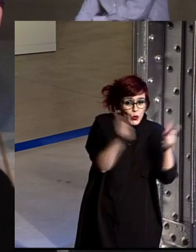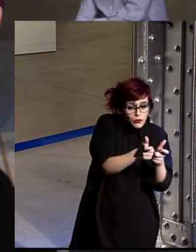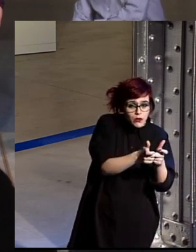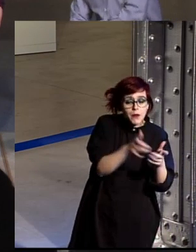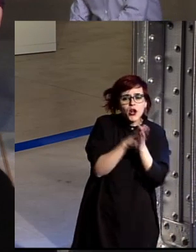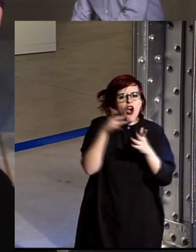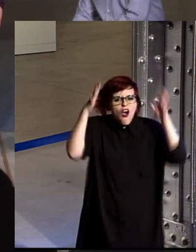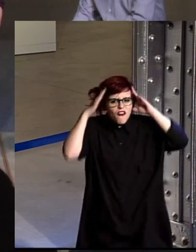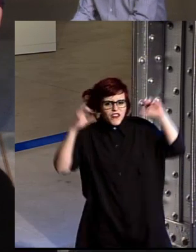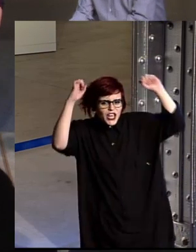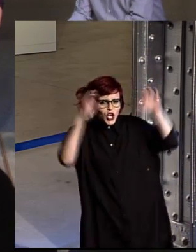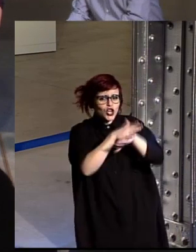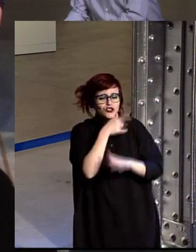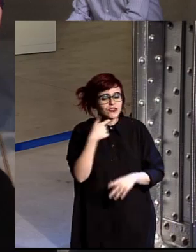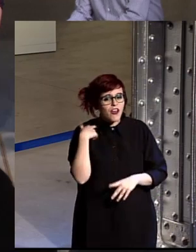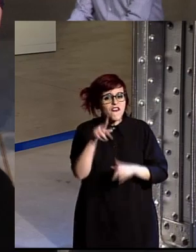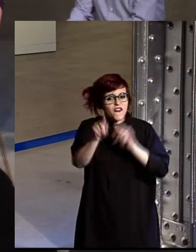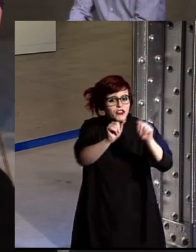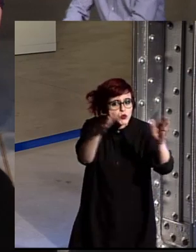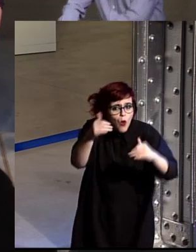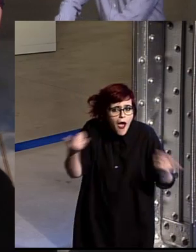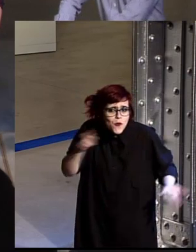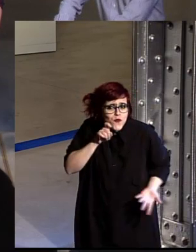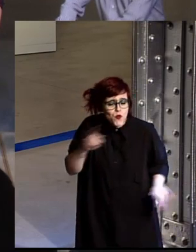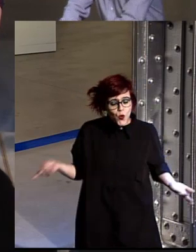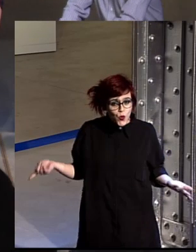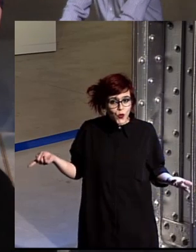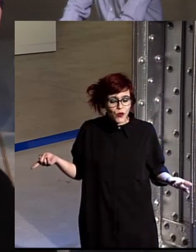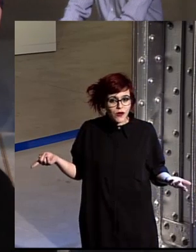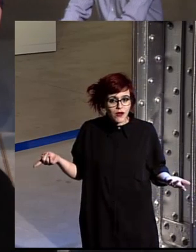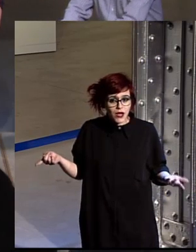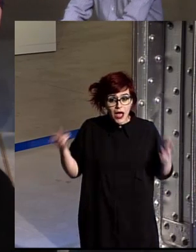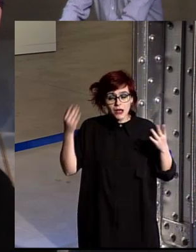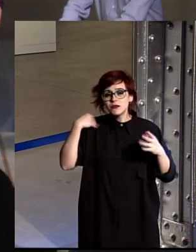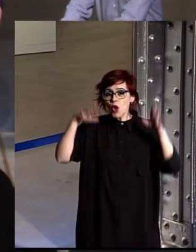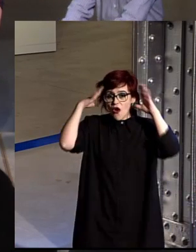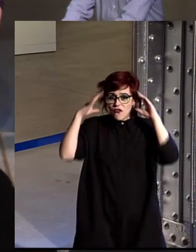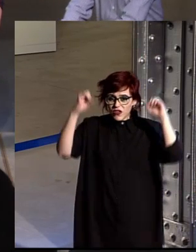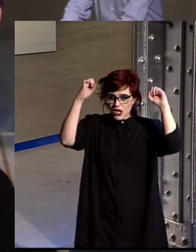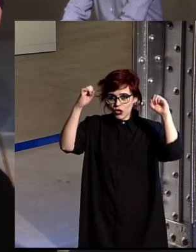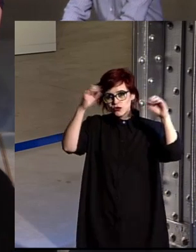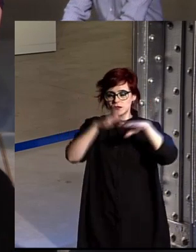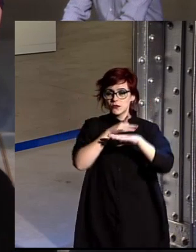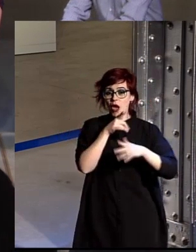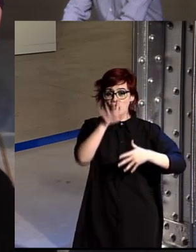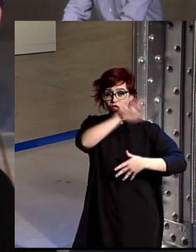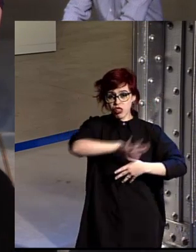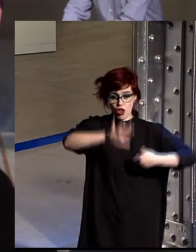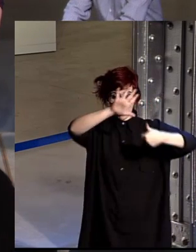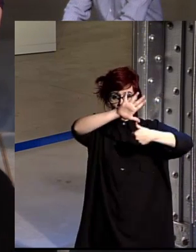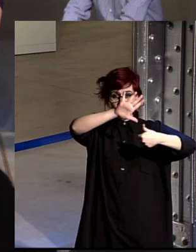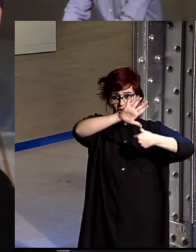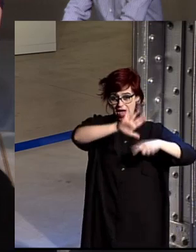vikingos no tenían virus, tomaban... Los vikingos, lo que pasa es que se encontraron con unos unos indios un poco más cachas y no les llevaron